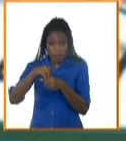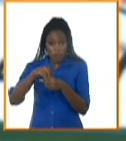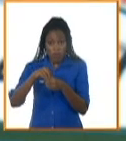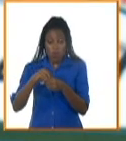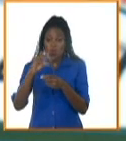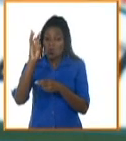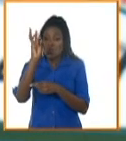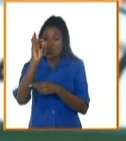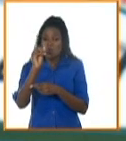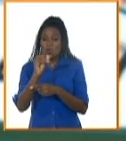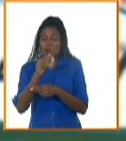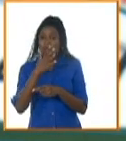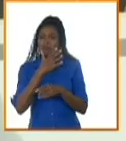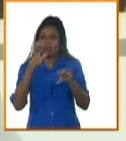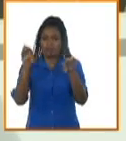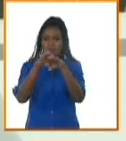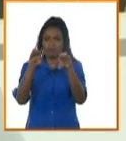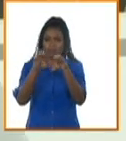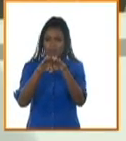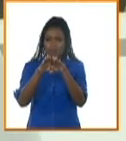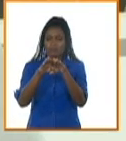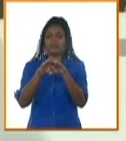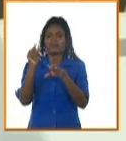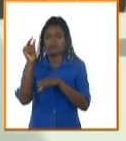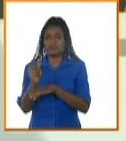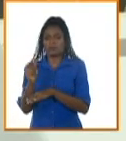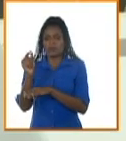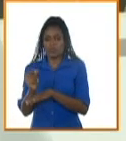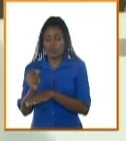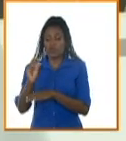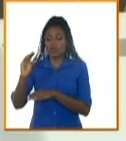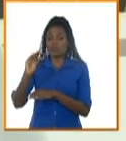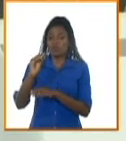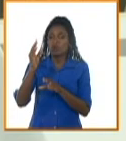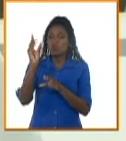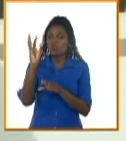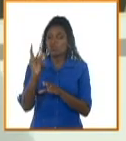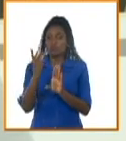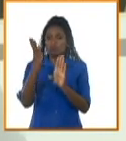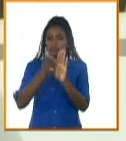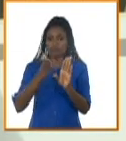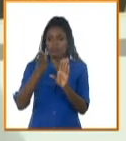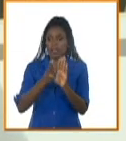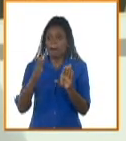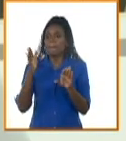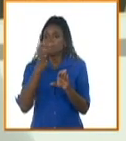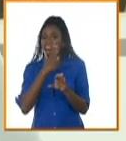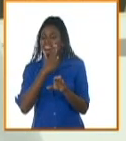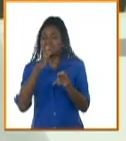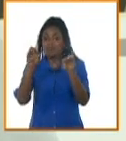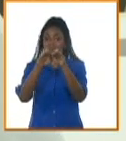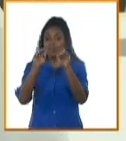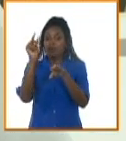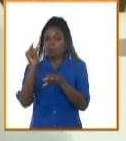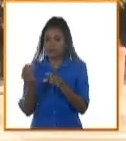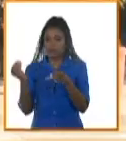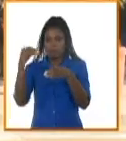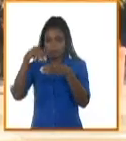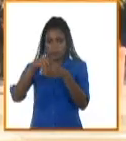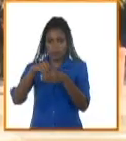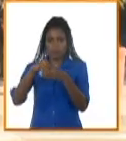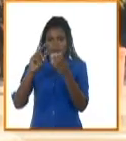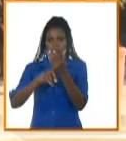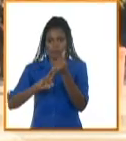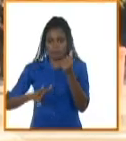número casi igual que la cantidad de habitantes un número de tarjetas magnéticas emitidas casi igual que la cantidad de habitantes que dispone nuestra provincia